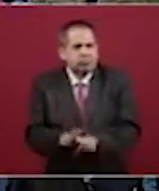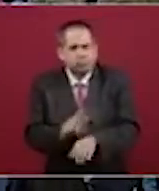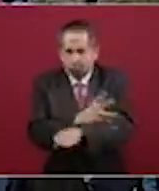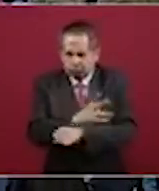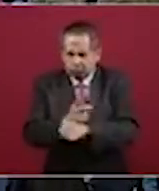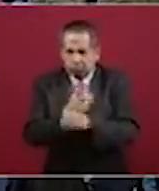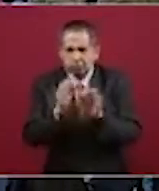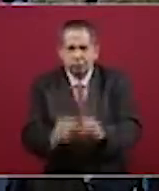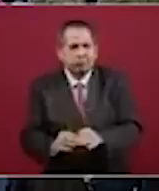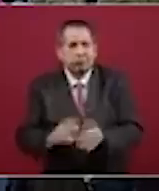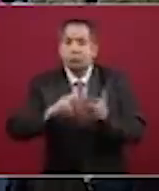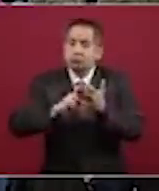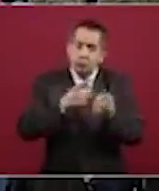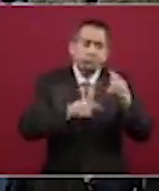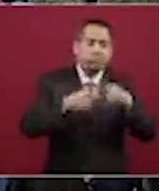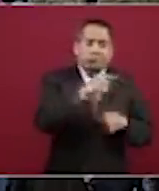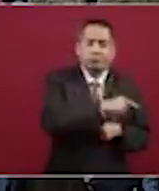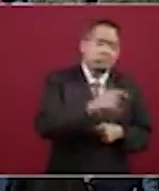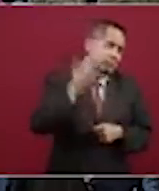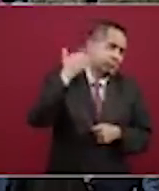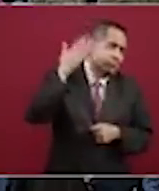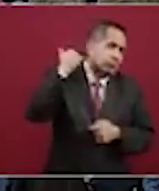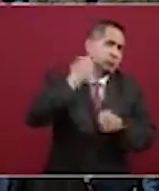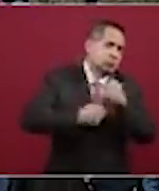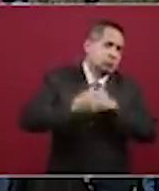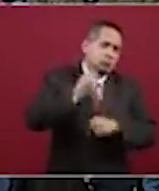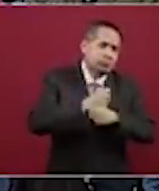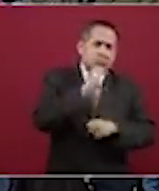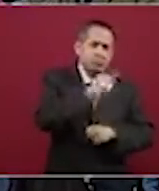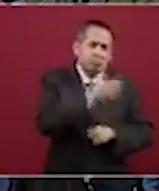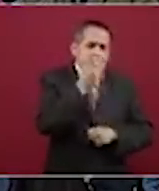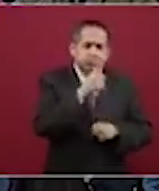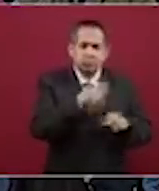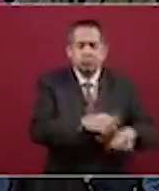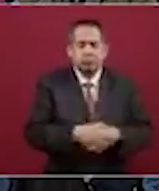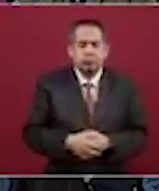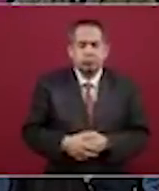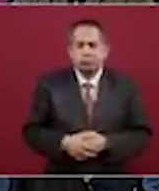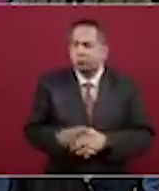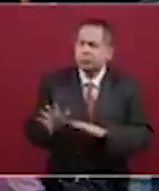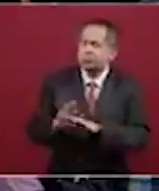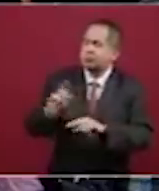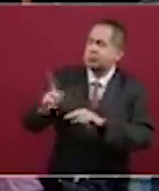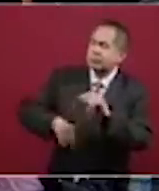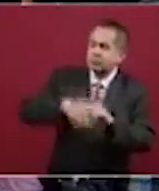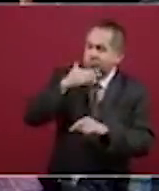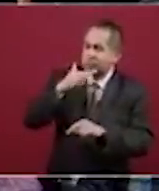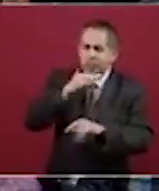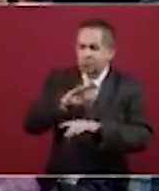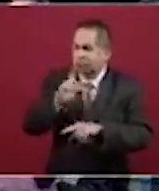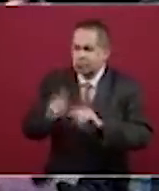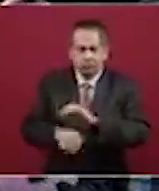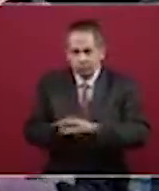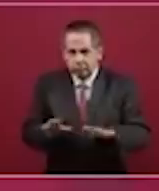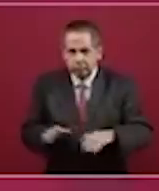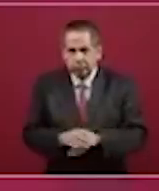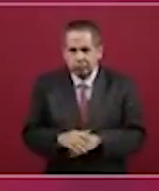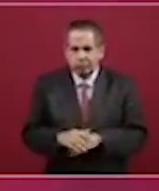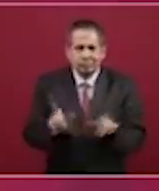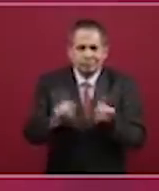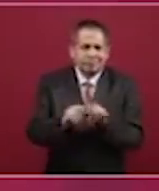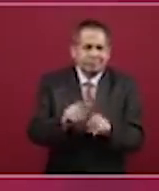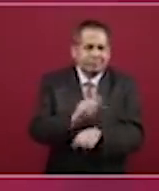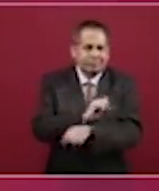magisterial, no se caigan estas prácticas que pasaron durante muchos años de manipulación de los maestros? No va a haber corrupción,